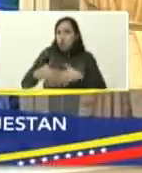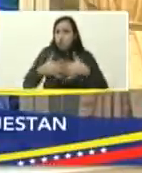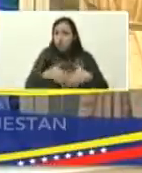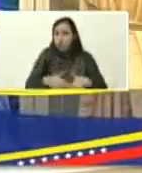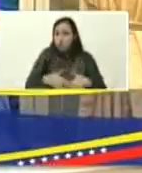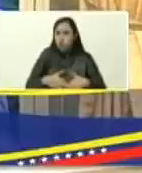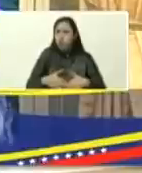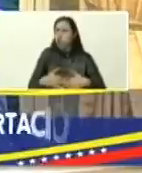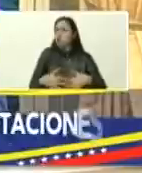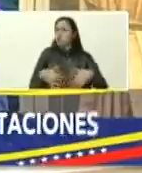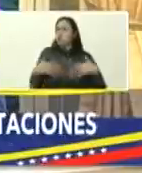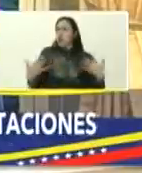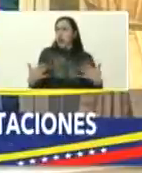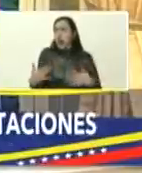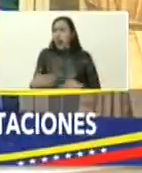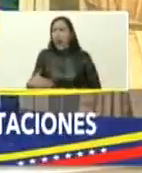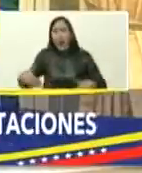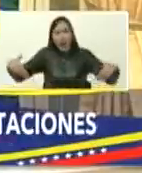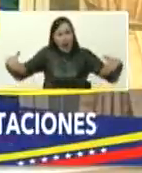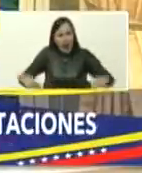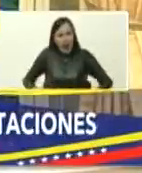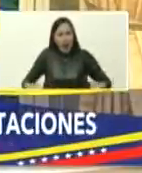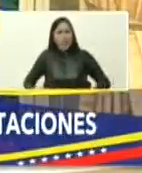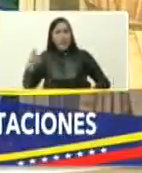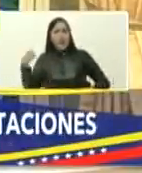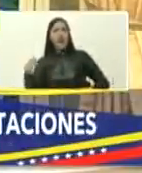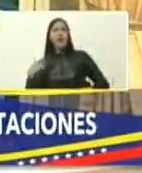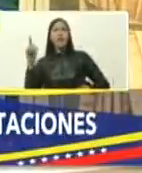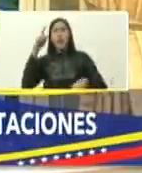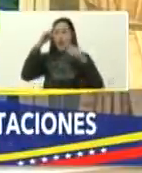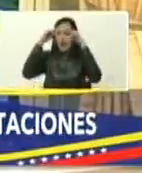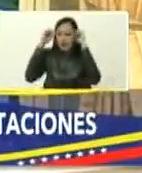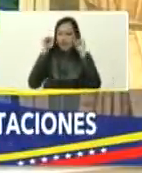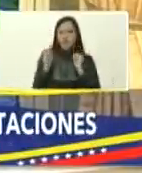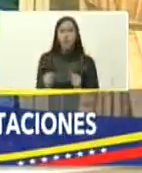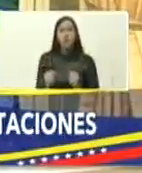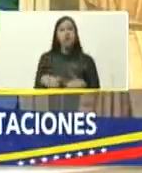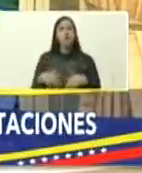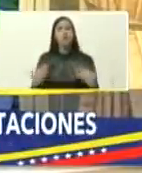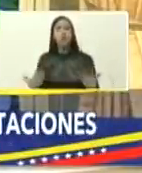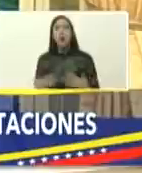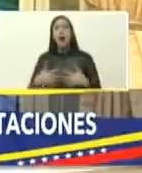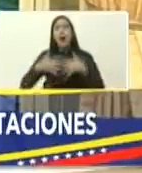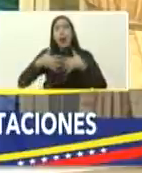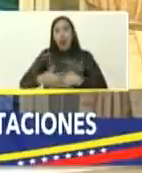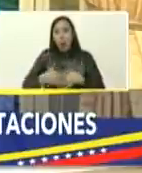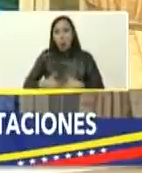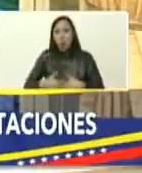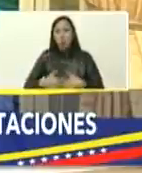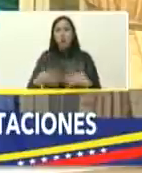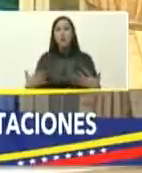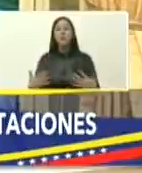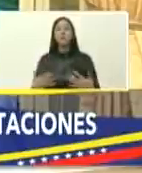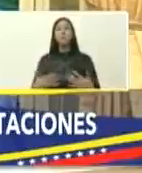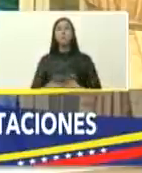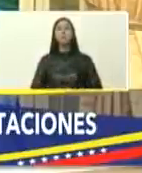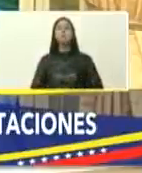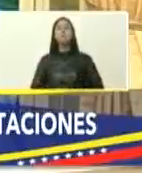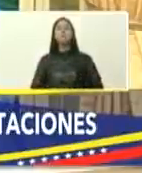país, las capacidades y potencialidades productivas del país, el aparato industrial del país,